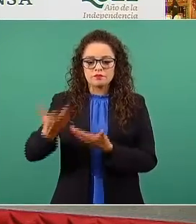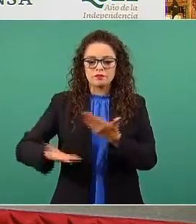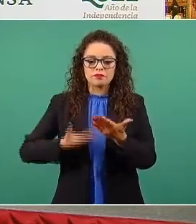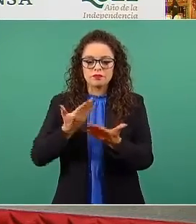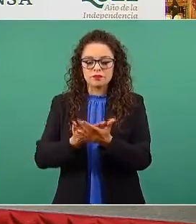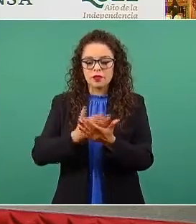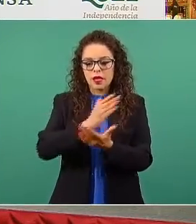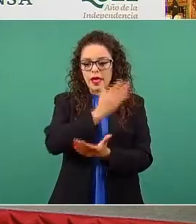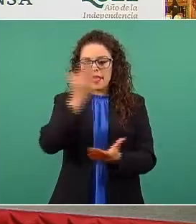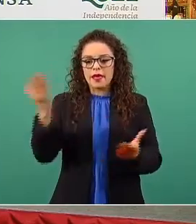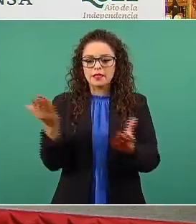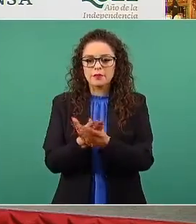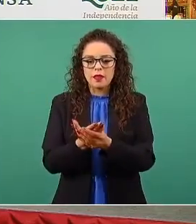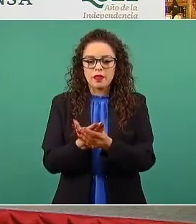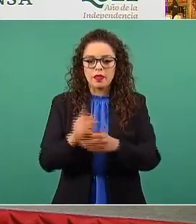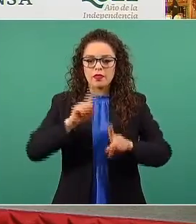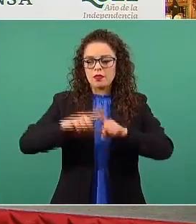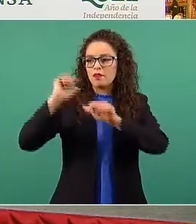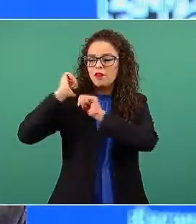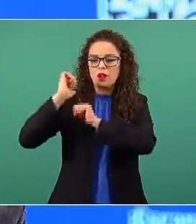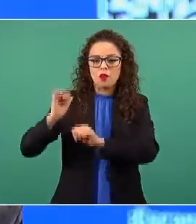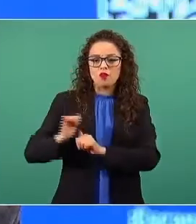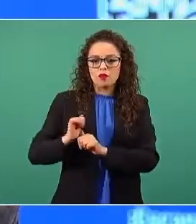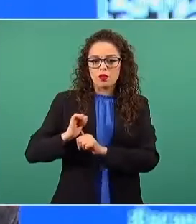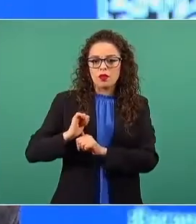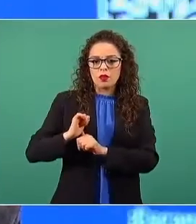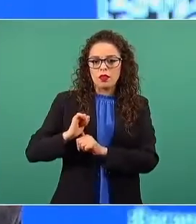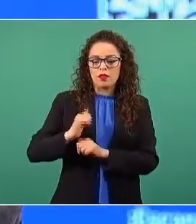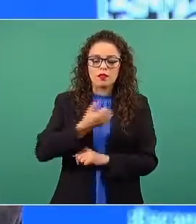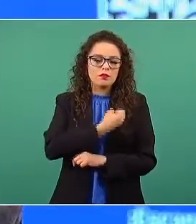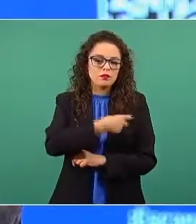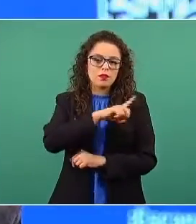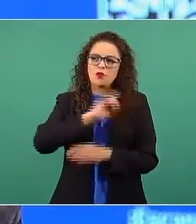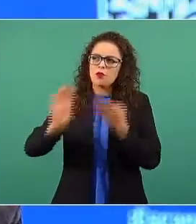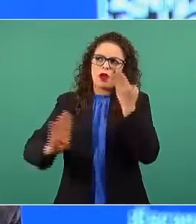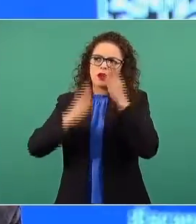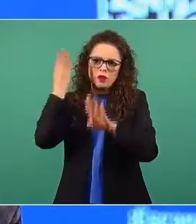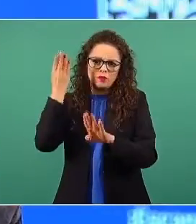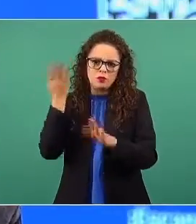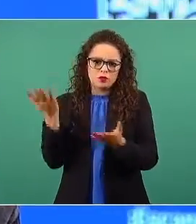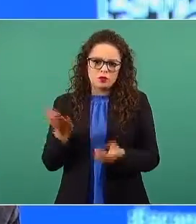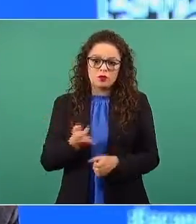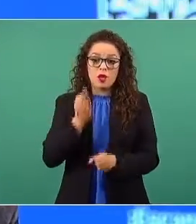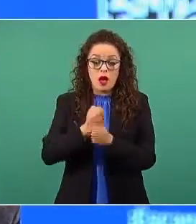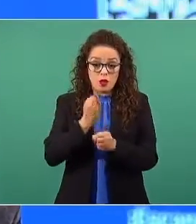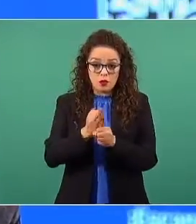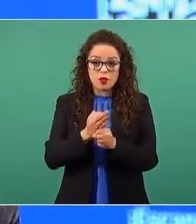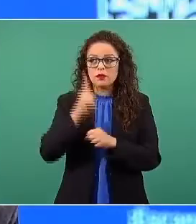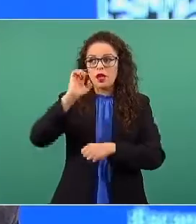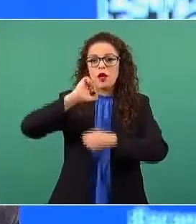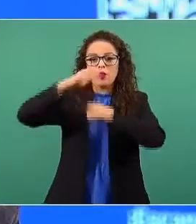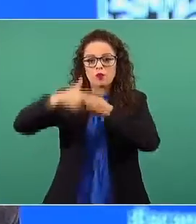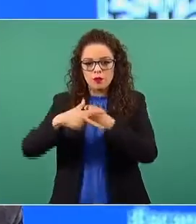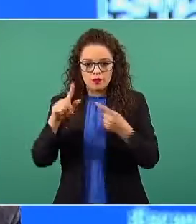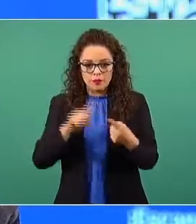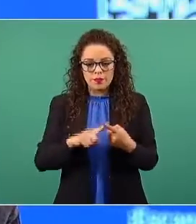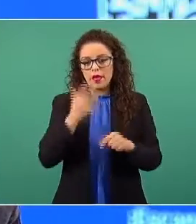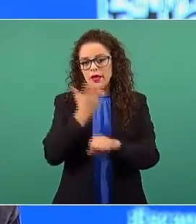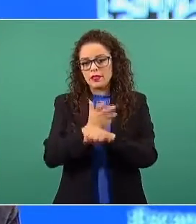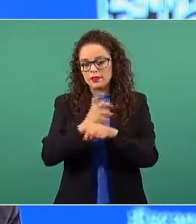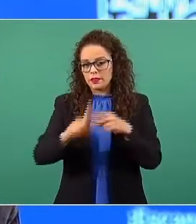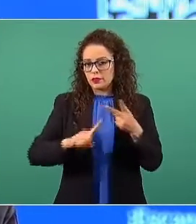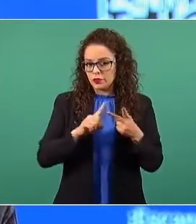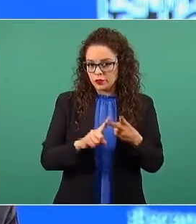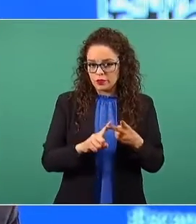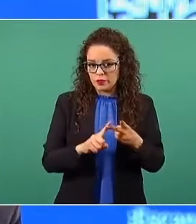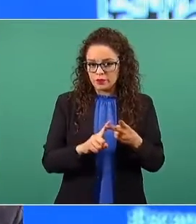las distintas autoridades sanitarias del mundo, hasta ahorita en Estados Unidos y en Europa. Y cuando se